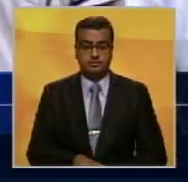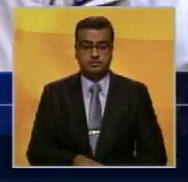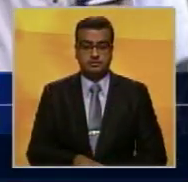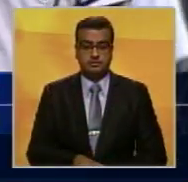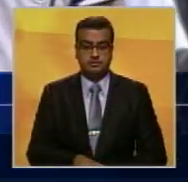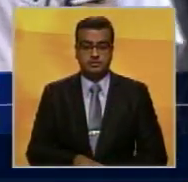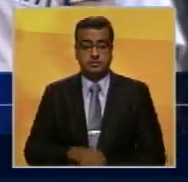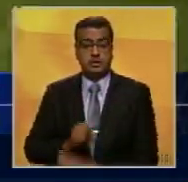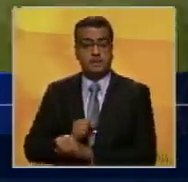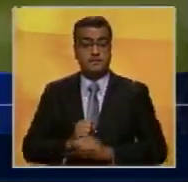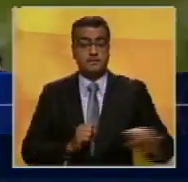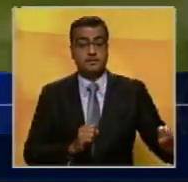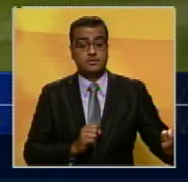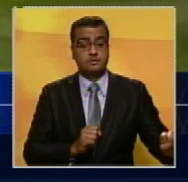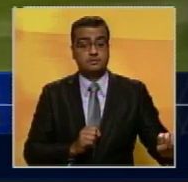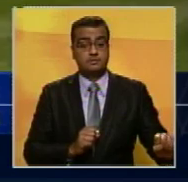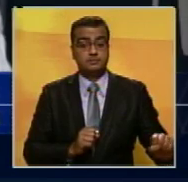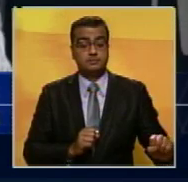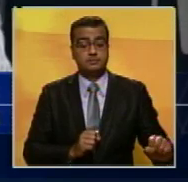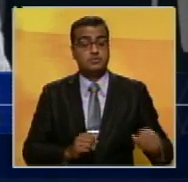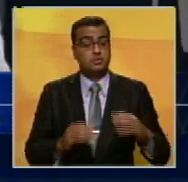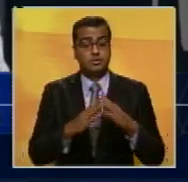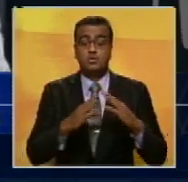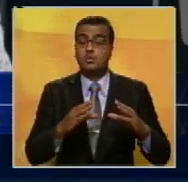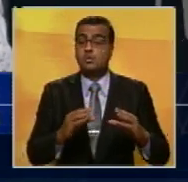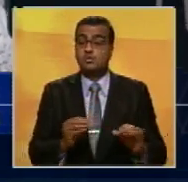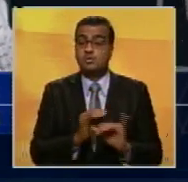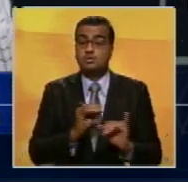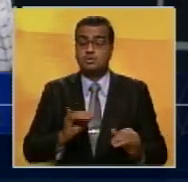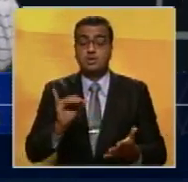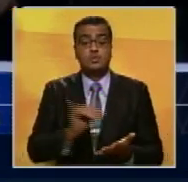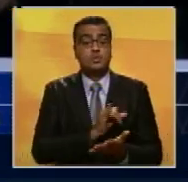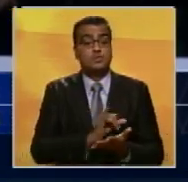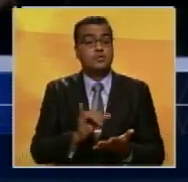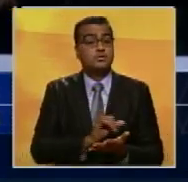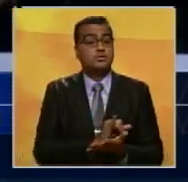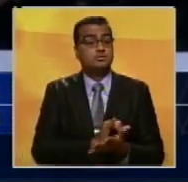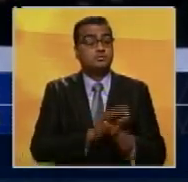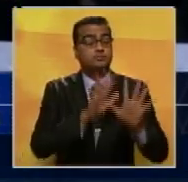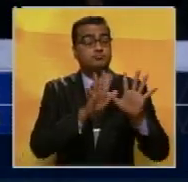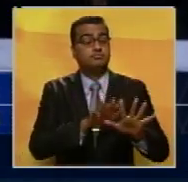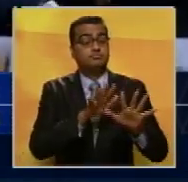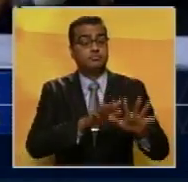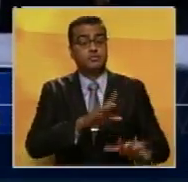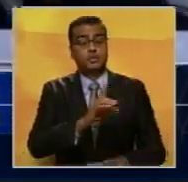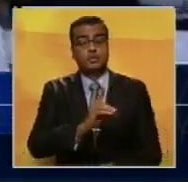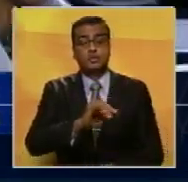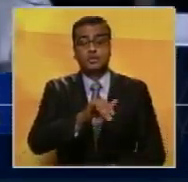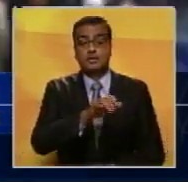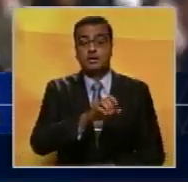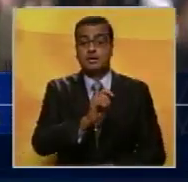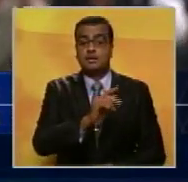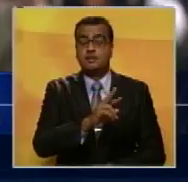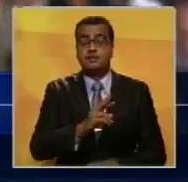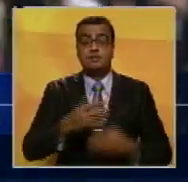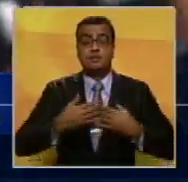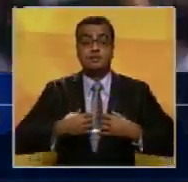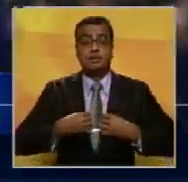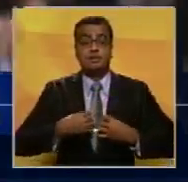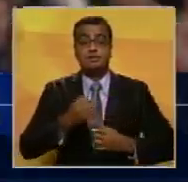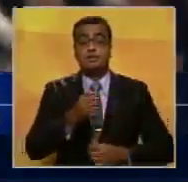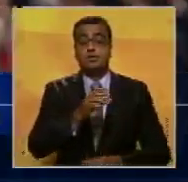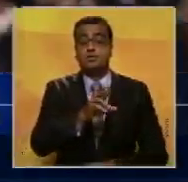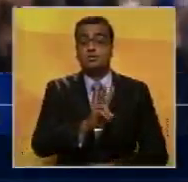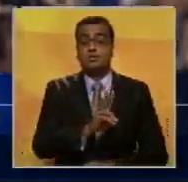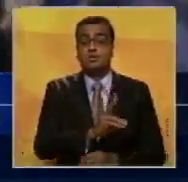En el béisbol de las Grandes Ligas, todo está listo para que los Yankees de Nueva York rindan honores a Derek Jeter, retirando el número 2